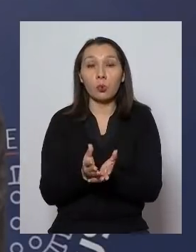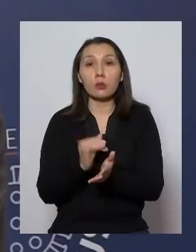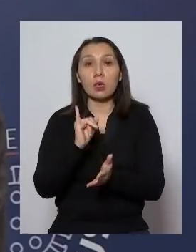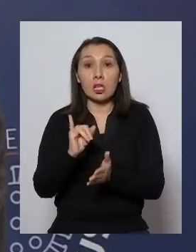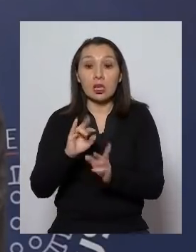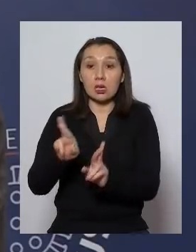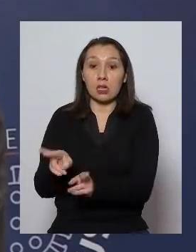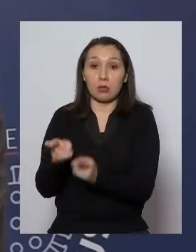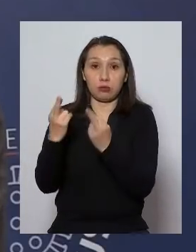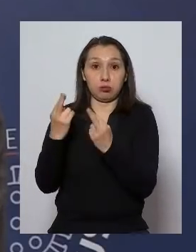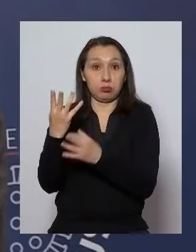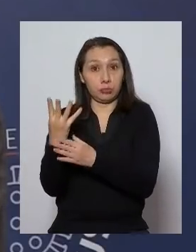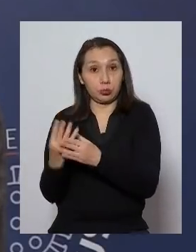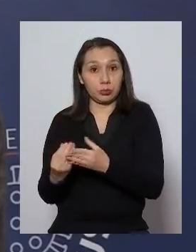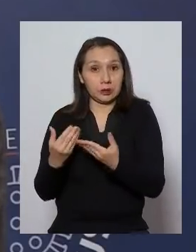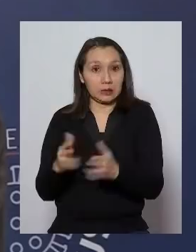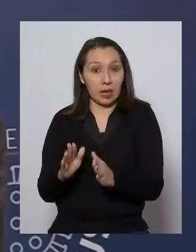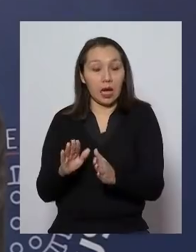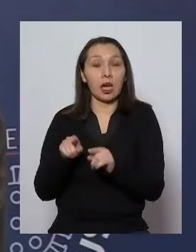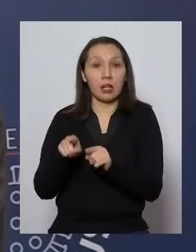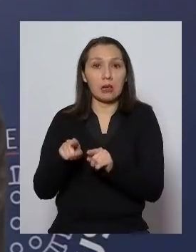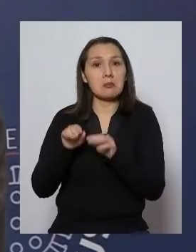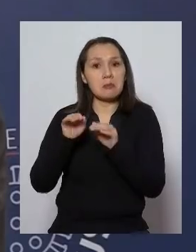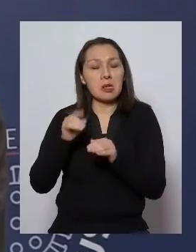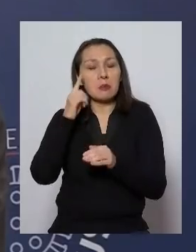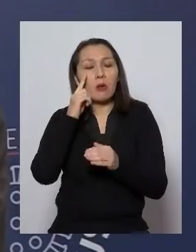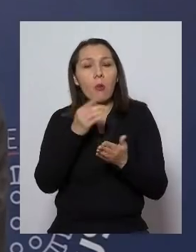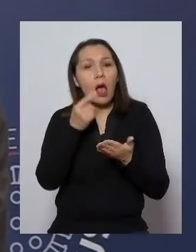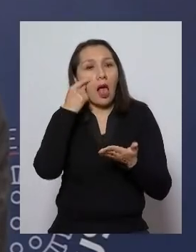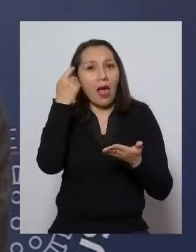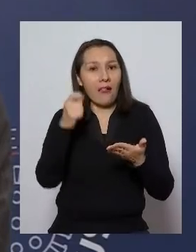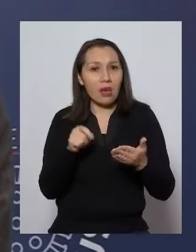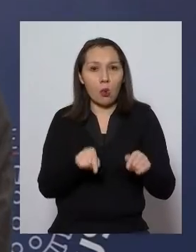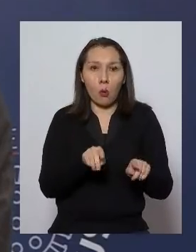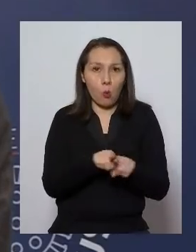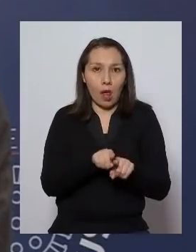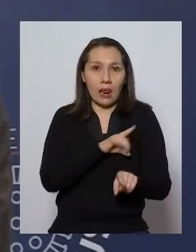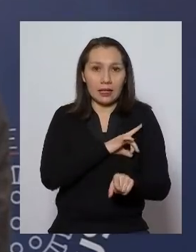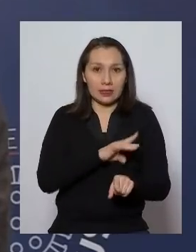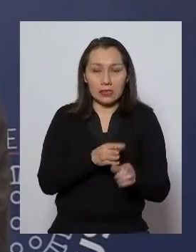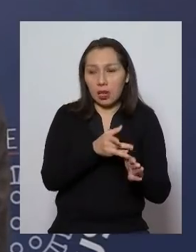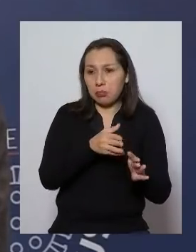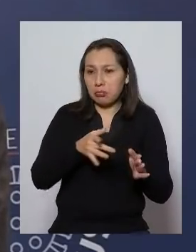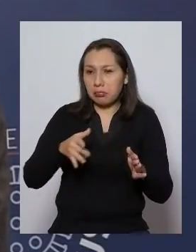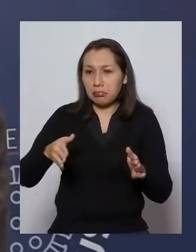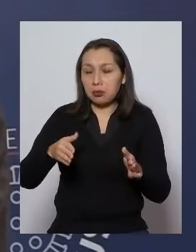han recuperado ya, usando el mismo criterio que usamos en Chile,